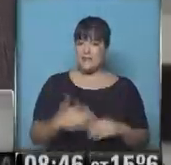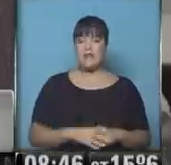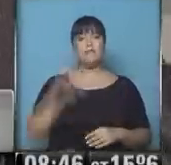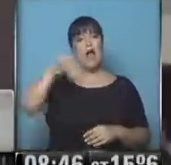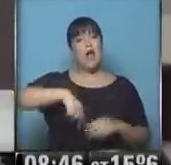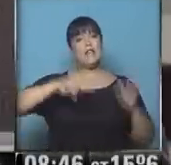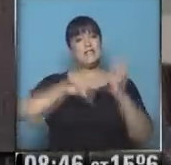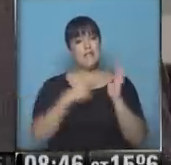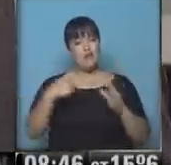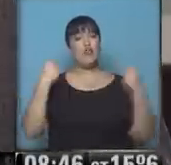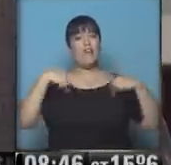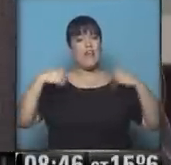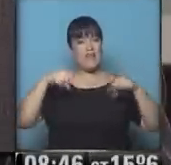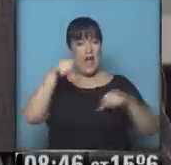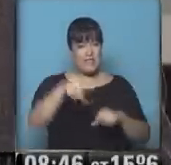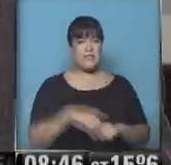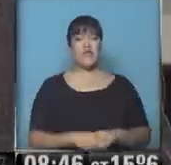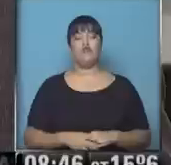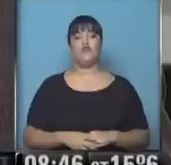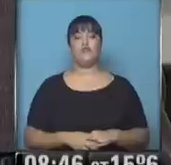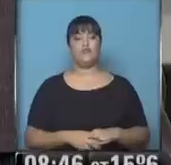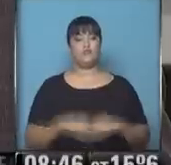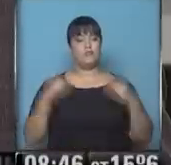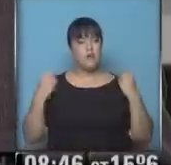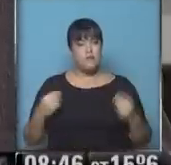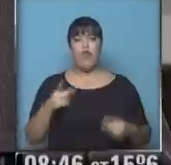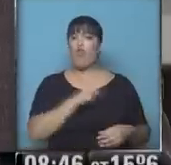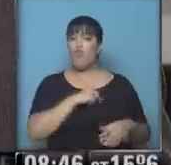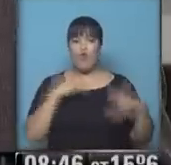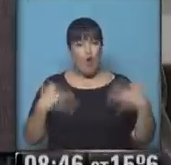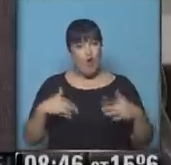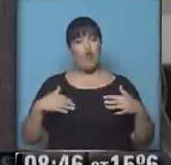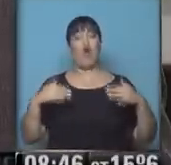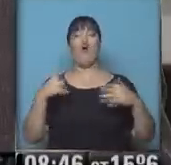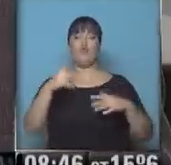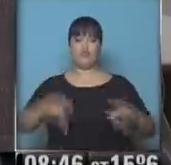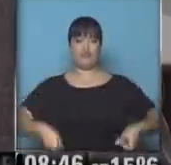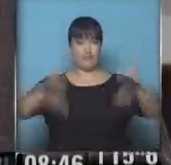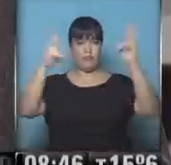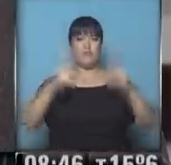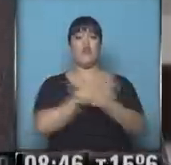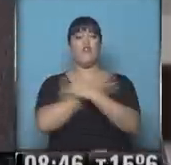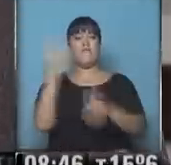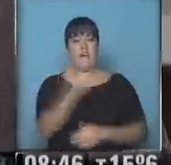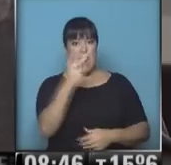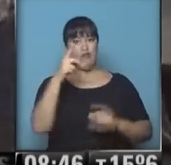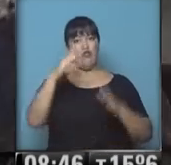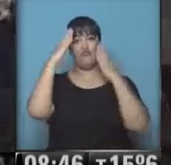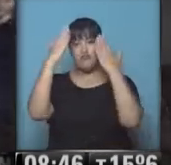Pleno centro de Caseros, en el noroeste de la provincia de Buenos Aires, todo el dolor en una casa velatoria. Allí está Laura Mayoc y la despedida a